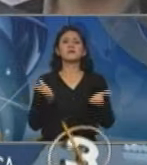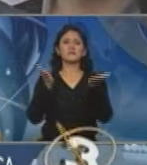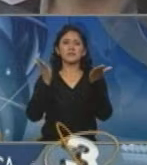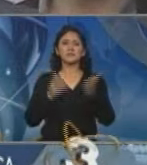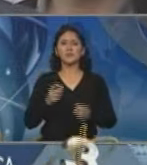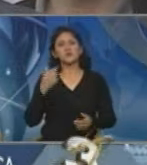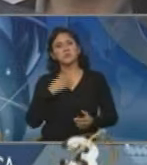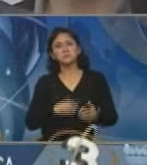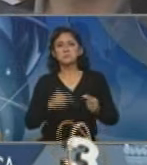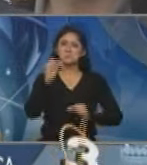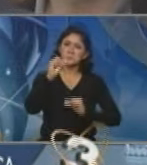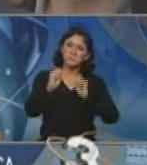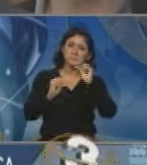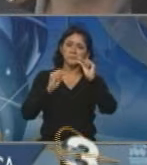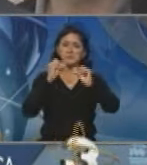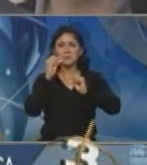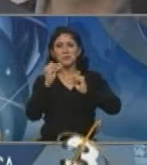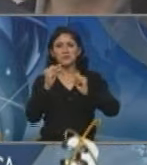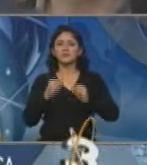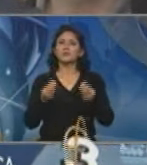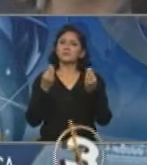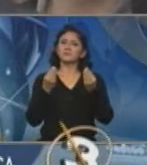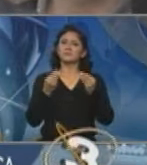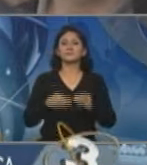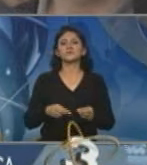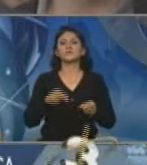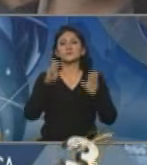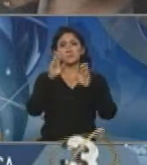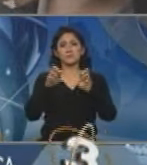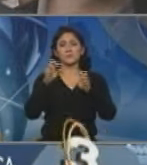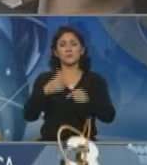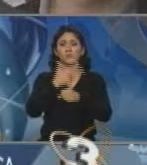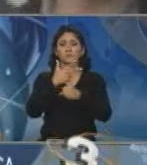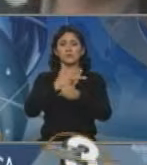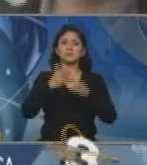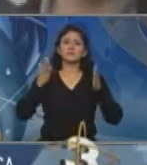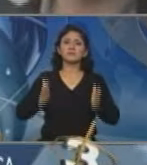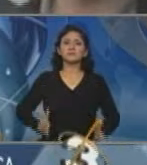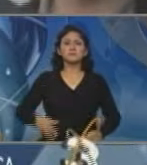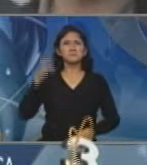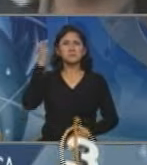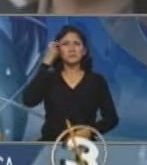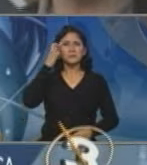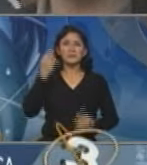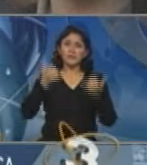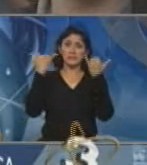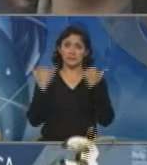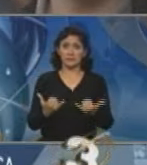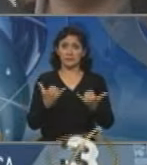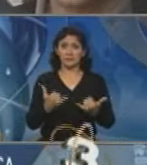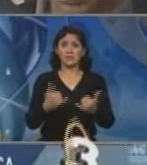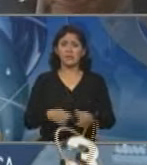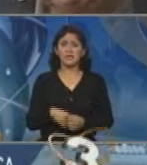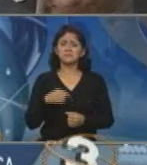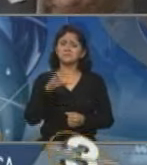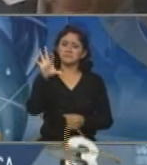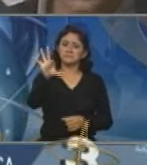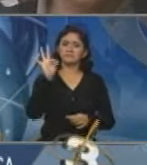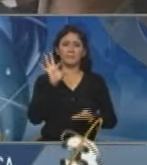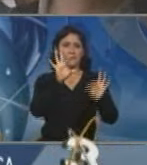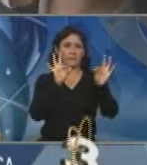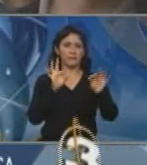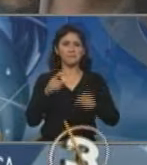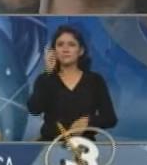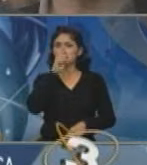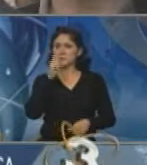muchos guatemaltecos ciudadanos crean que ya está decidido el resultado y no se preocupan. Eso no